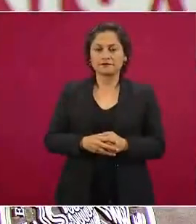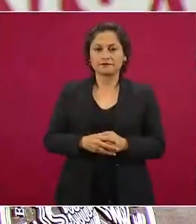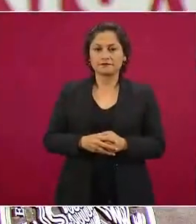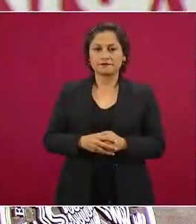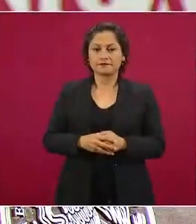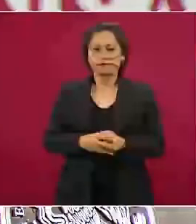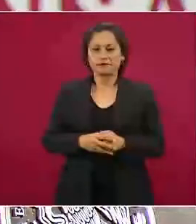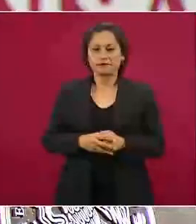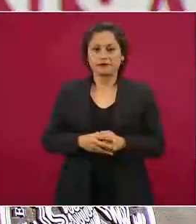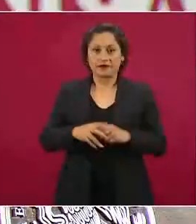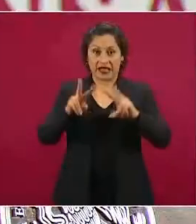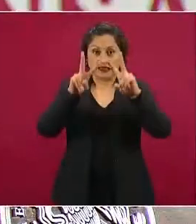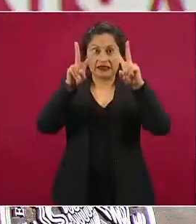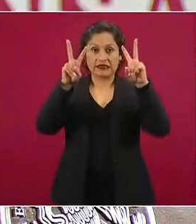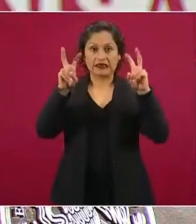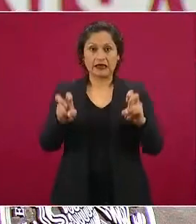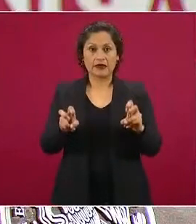el asunto.